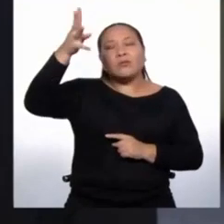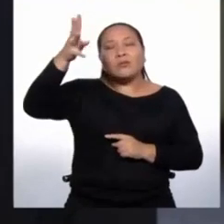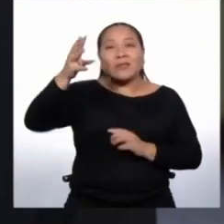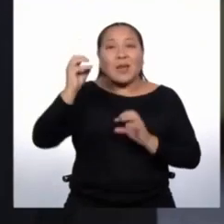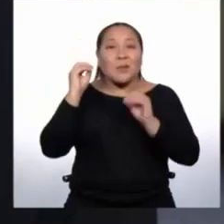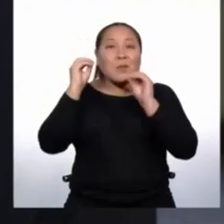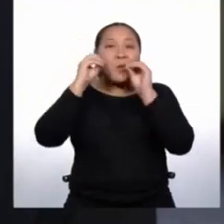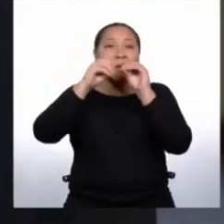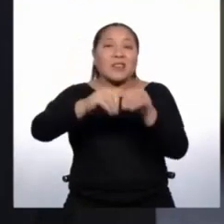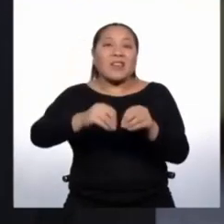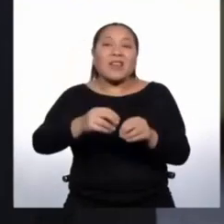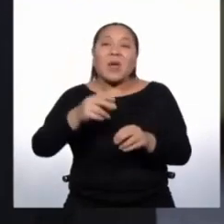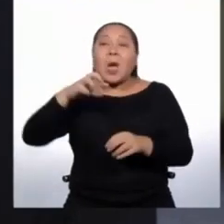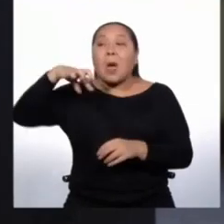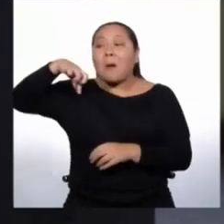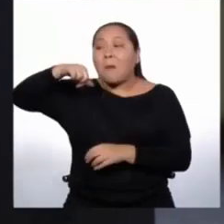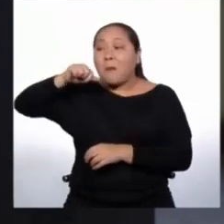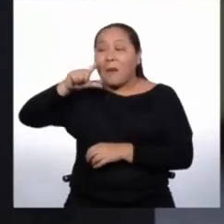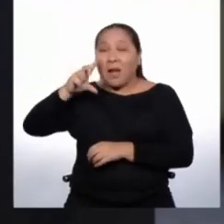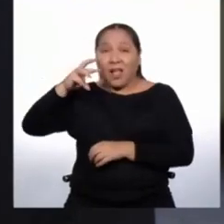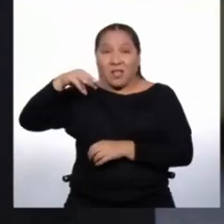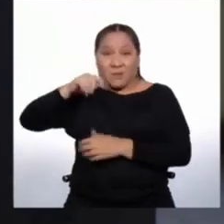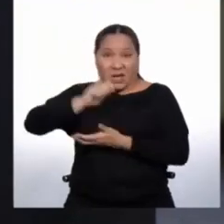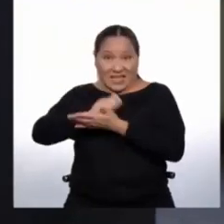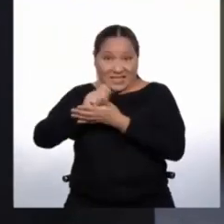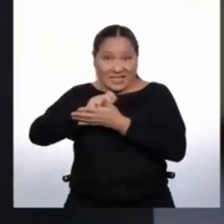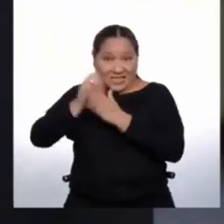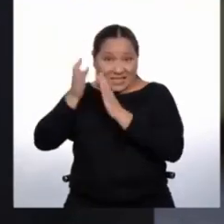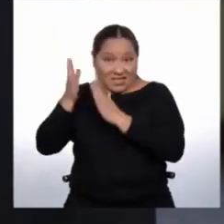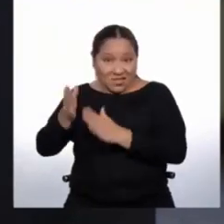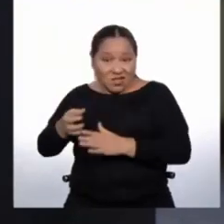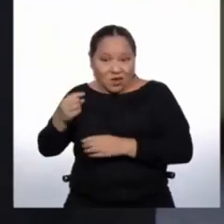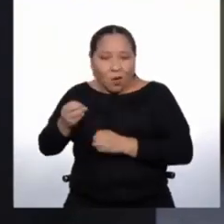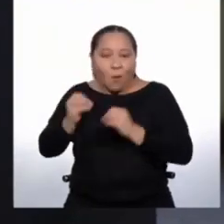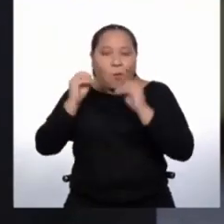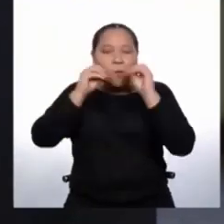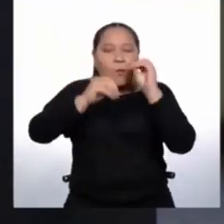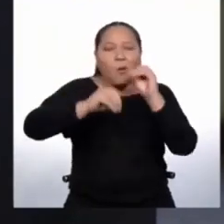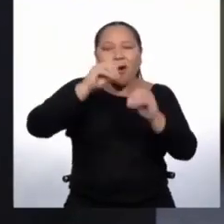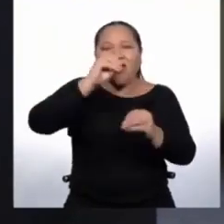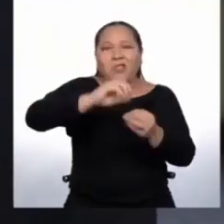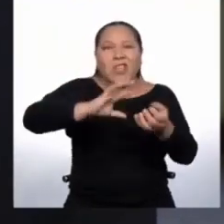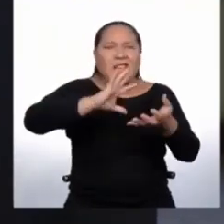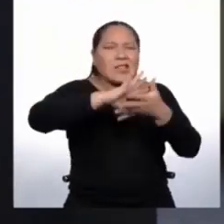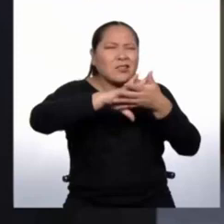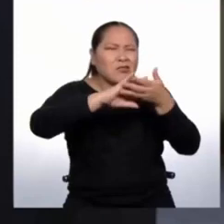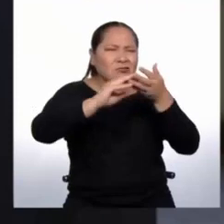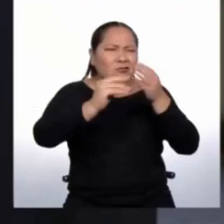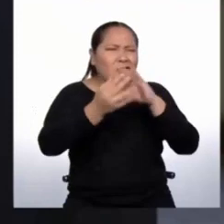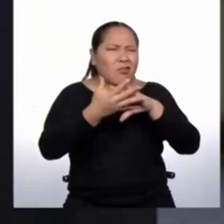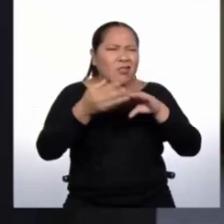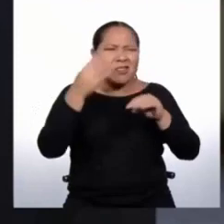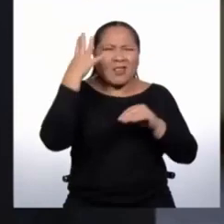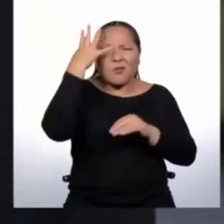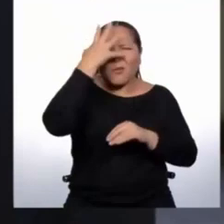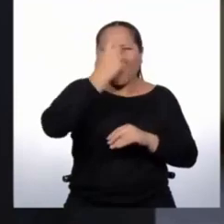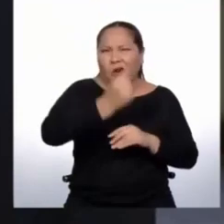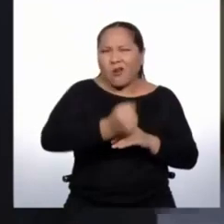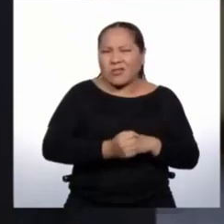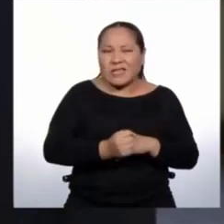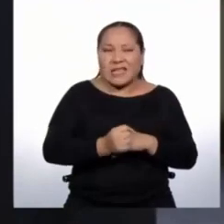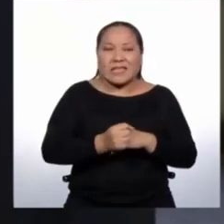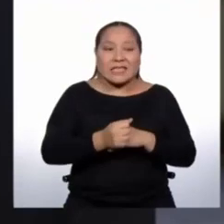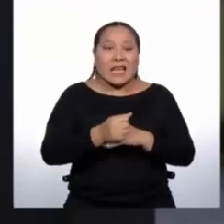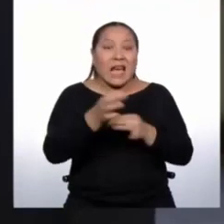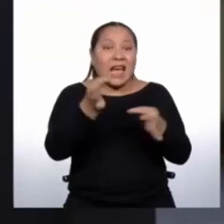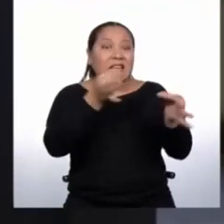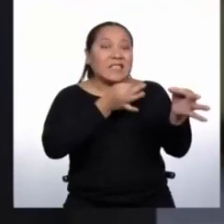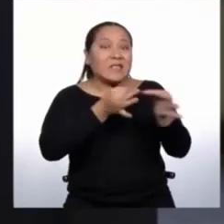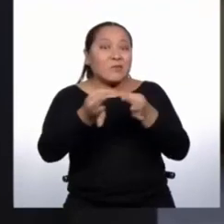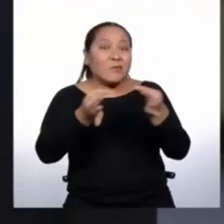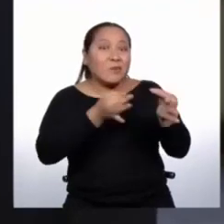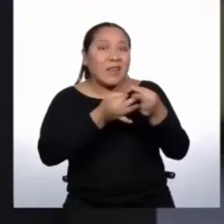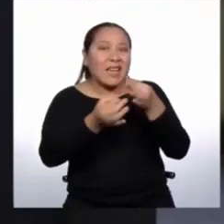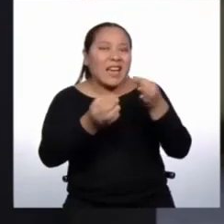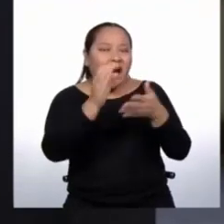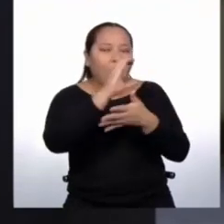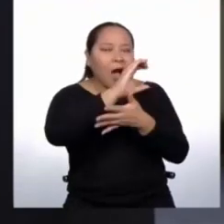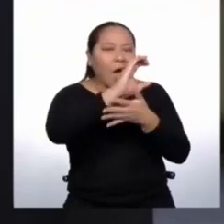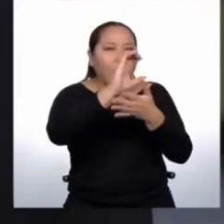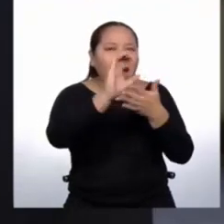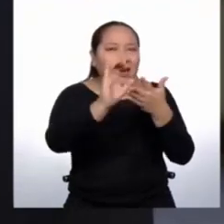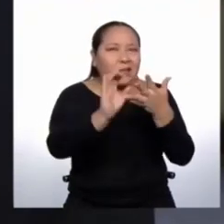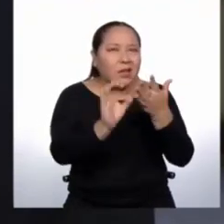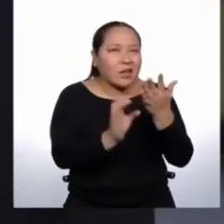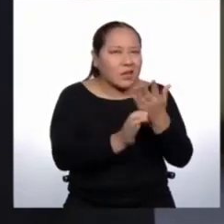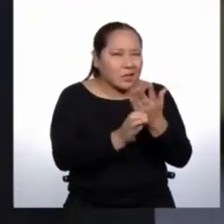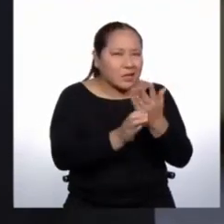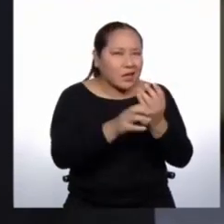Palma a las historias, por el retrato humano que realiza de sus personajes y que lo hacen tan cercano a